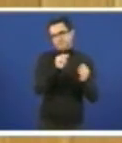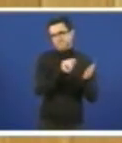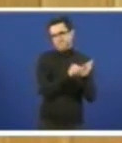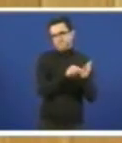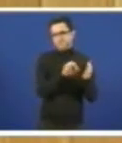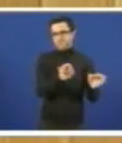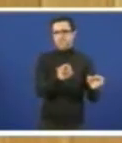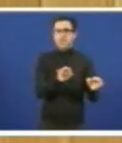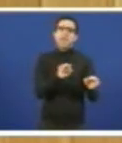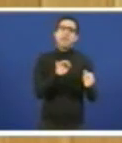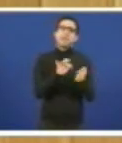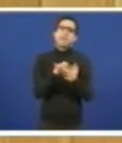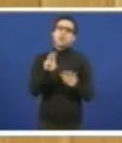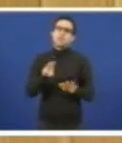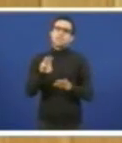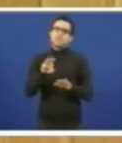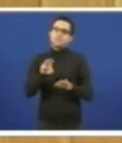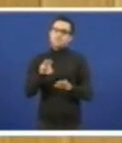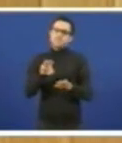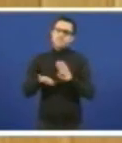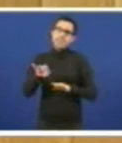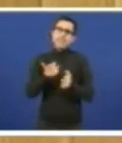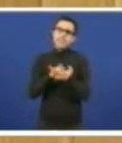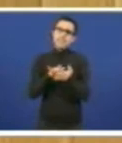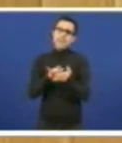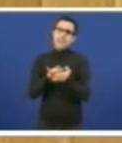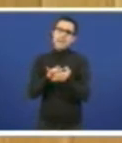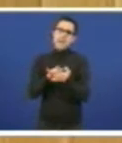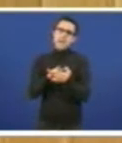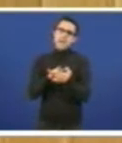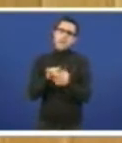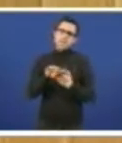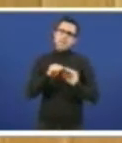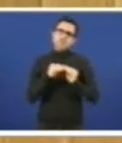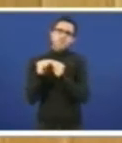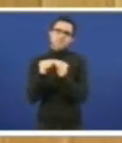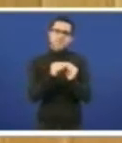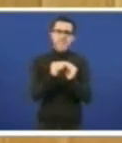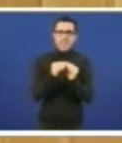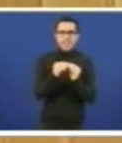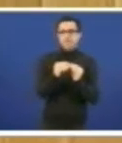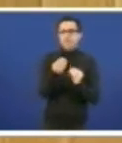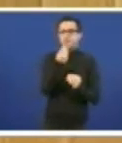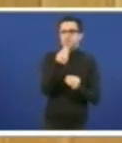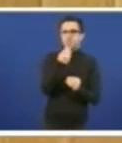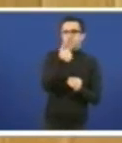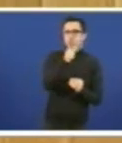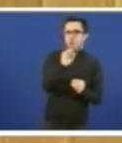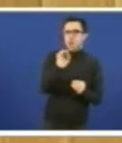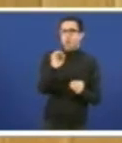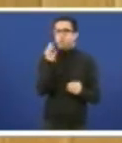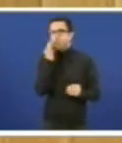dos Dereitos do Consumidor. Non sabemos se das consumidoras, ahora que hai esta polémica sobre a utilización da